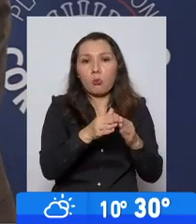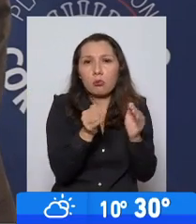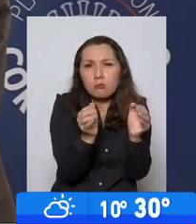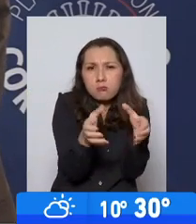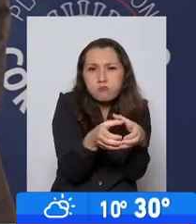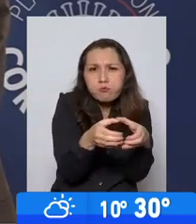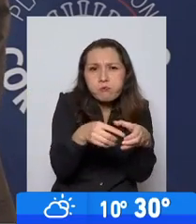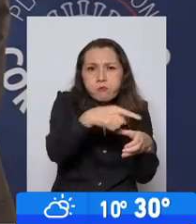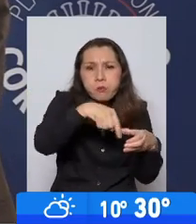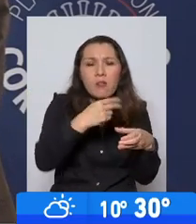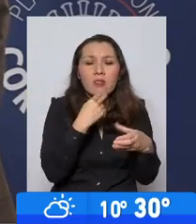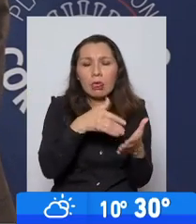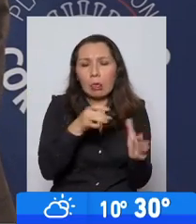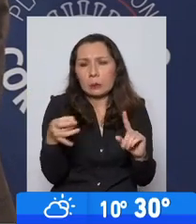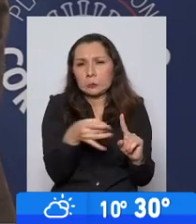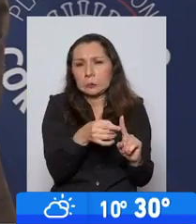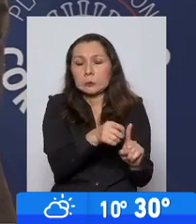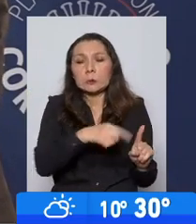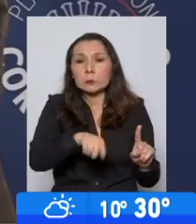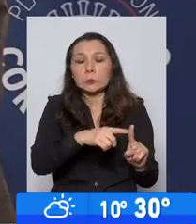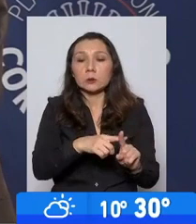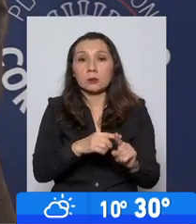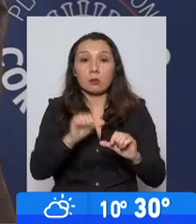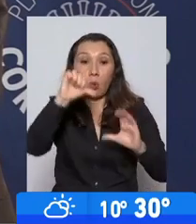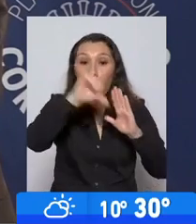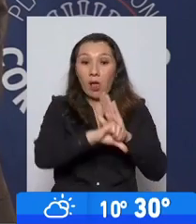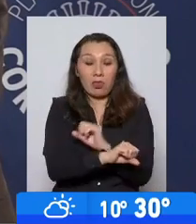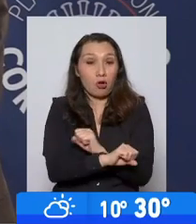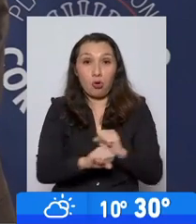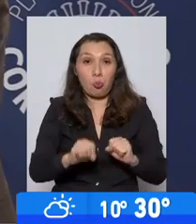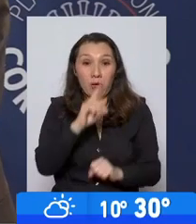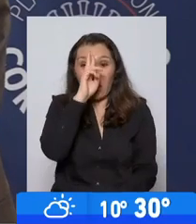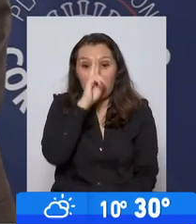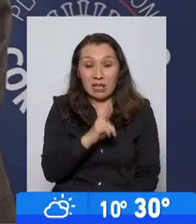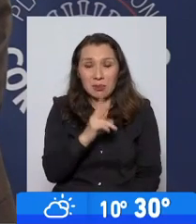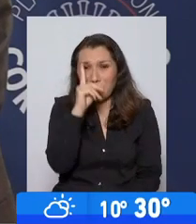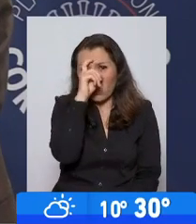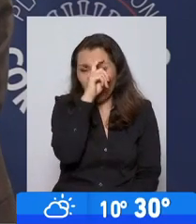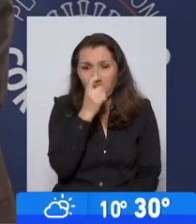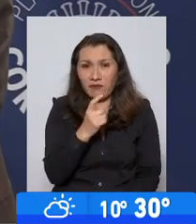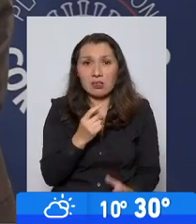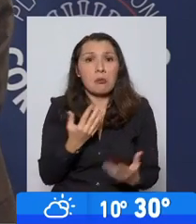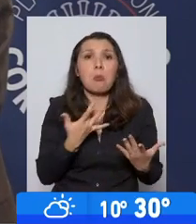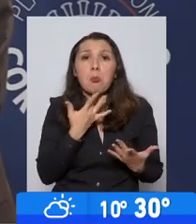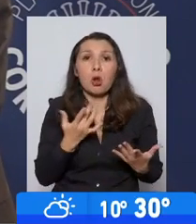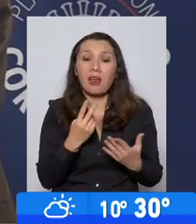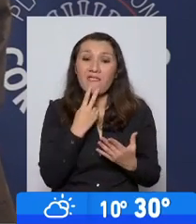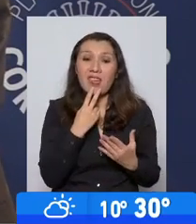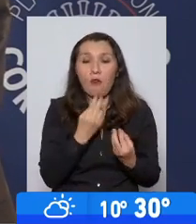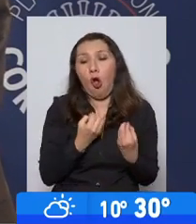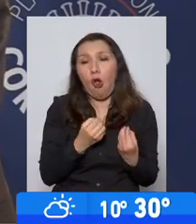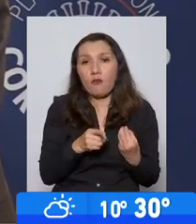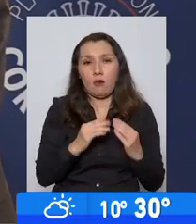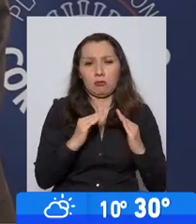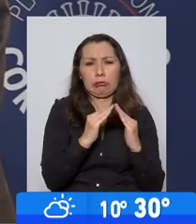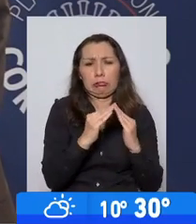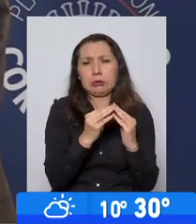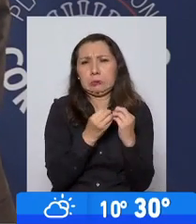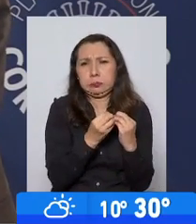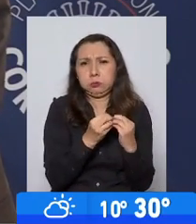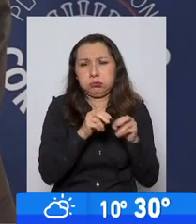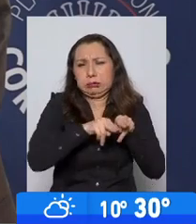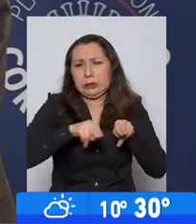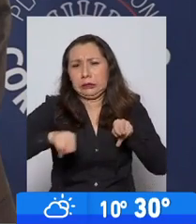cerrada, muy vulnerable, donde incluso la cuarentena no puede ser respetada por razones obvias de